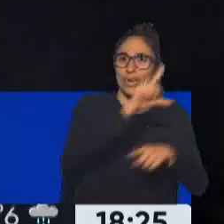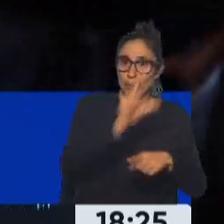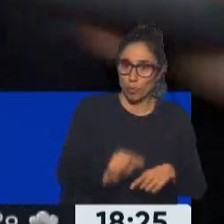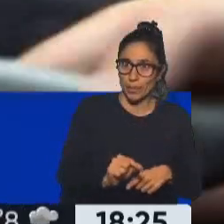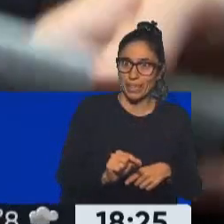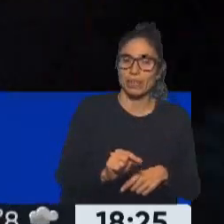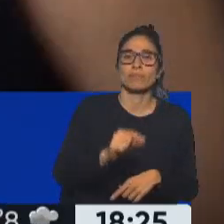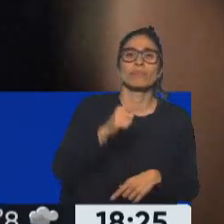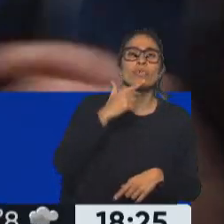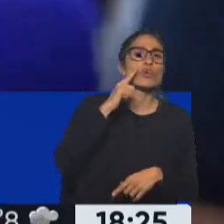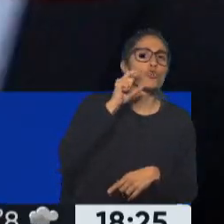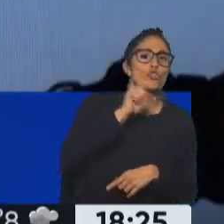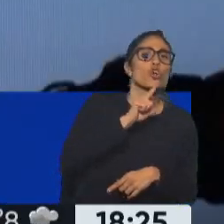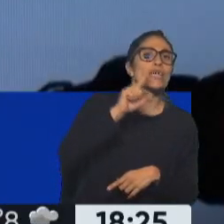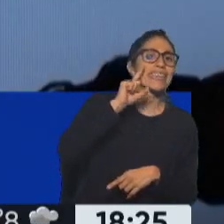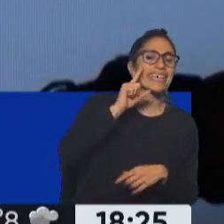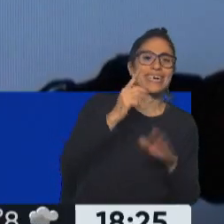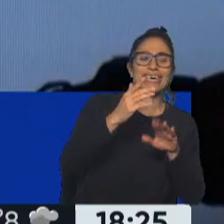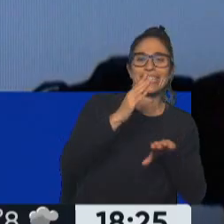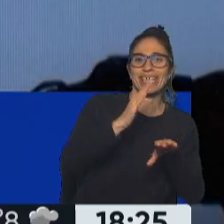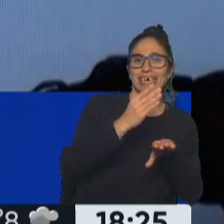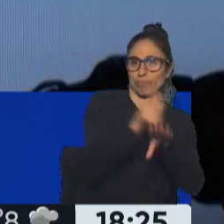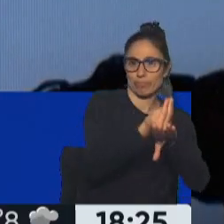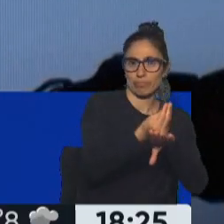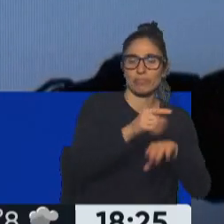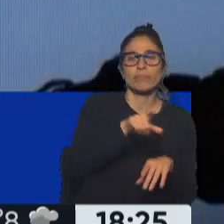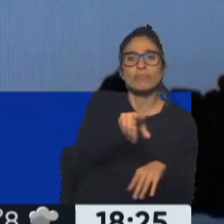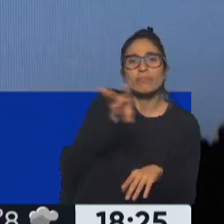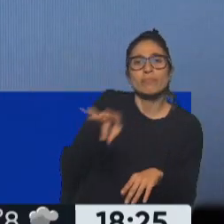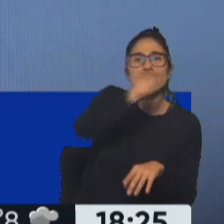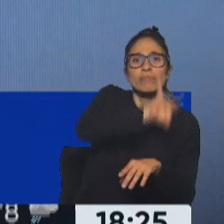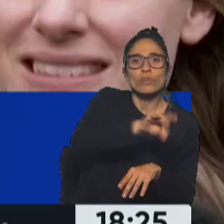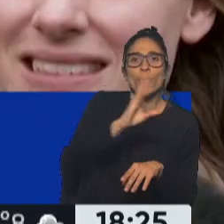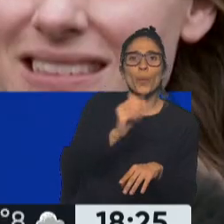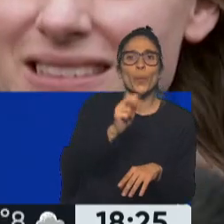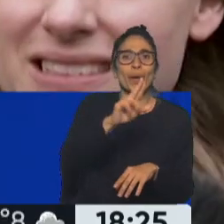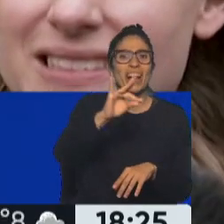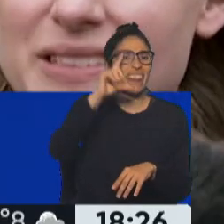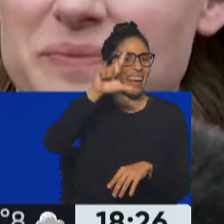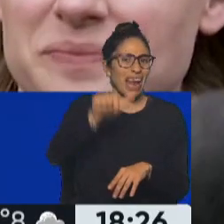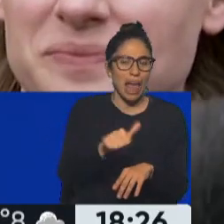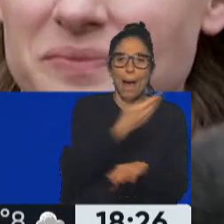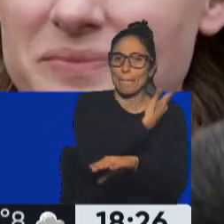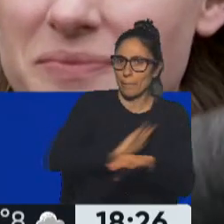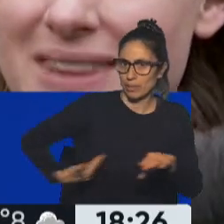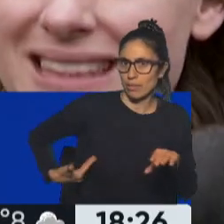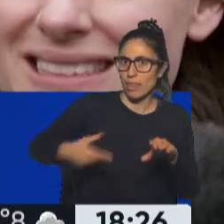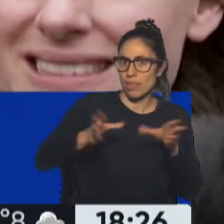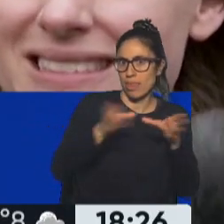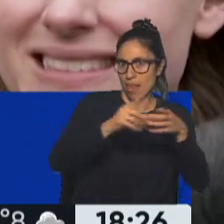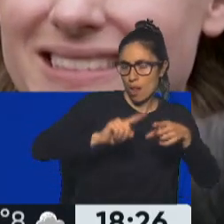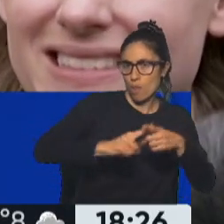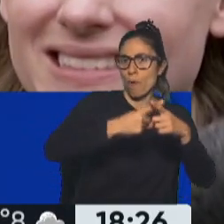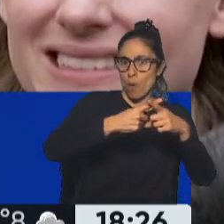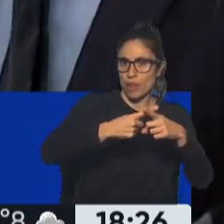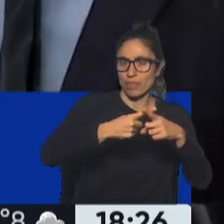Eric Ciotti, y eligió como heredero a Jordan Bardella, el joven eurodiputado de 28 años, presidente del partido, hoy firme